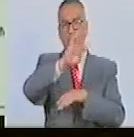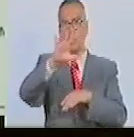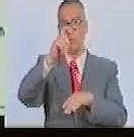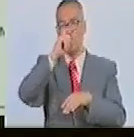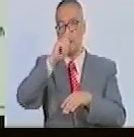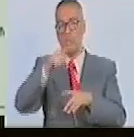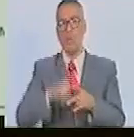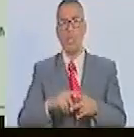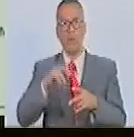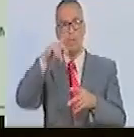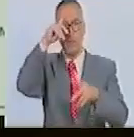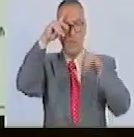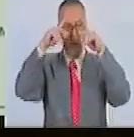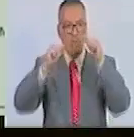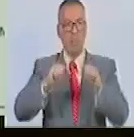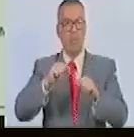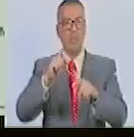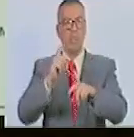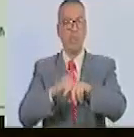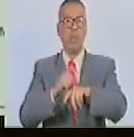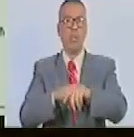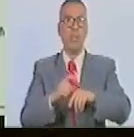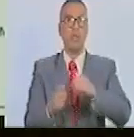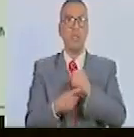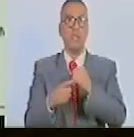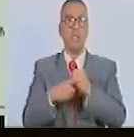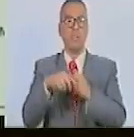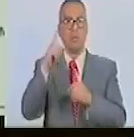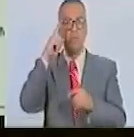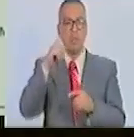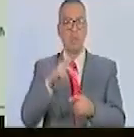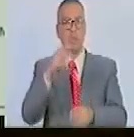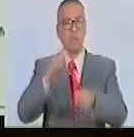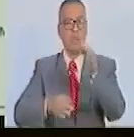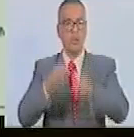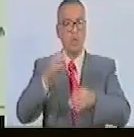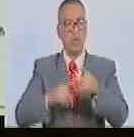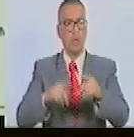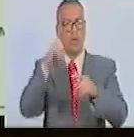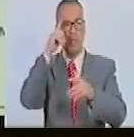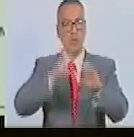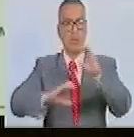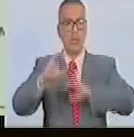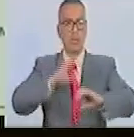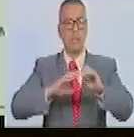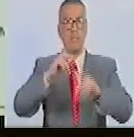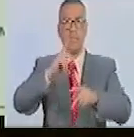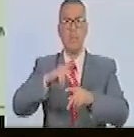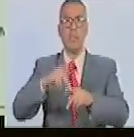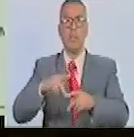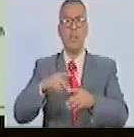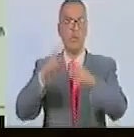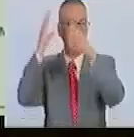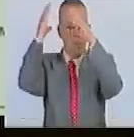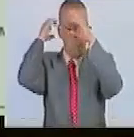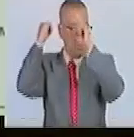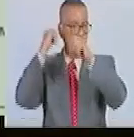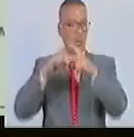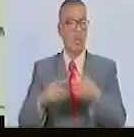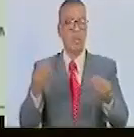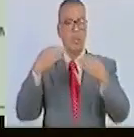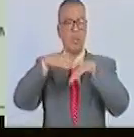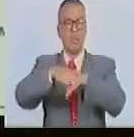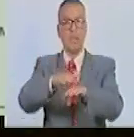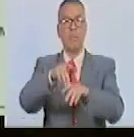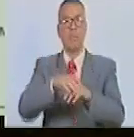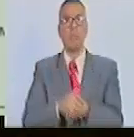del sector profesionales y técnico, con un nivel de instrucción abogado, magíster en ciencias políticas, diplomáticas y de la